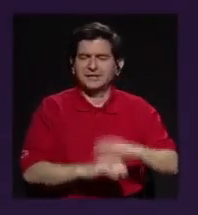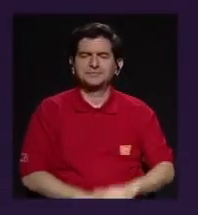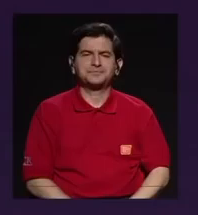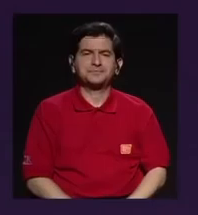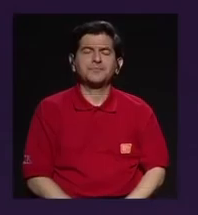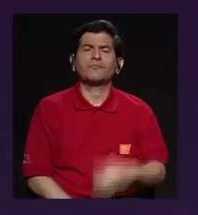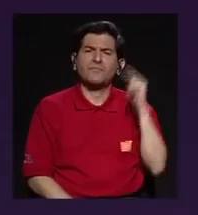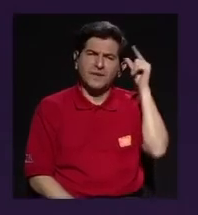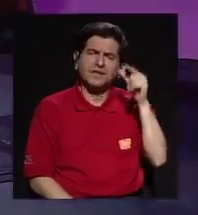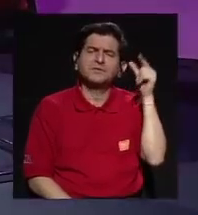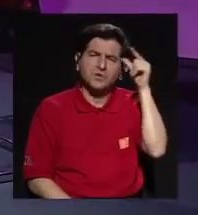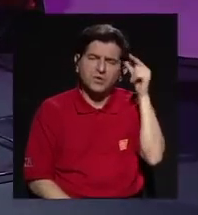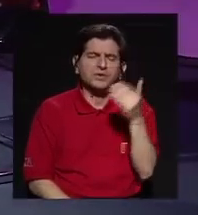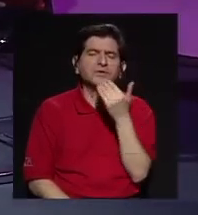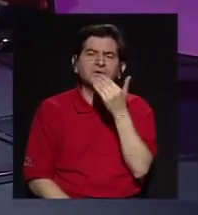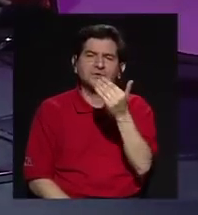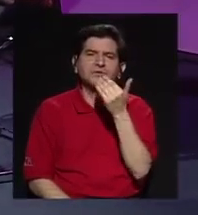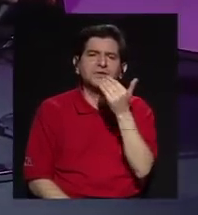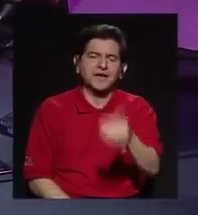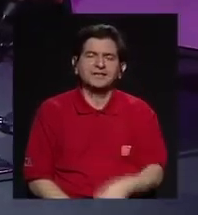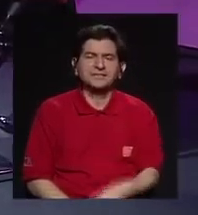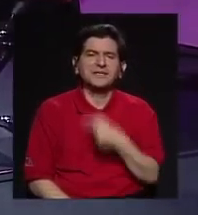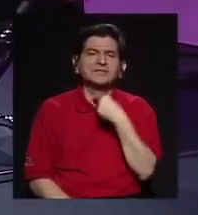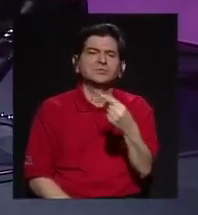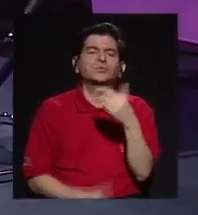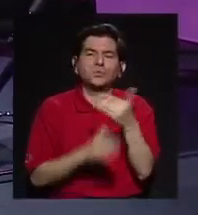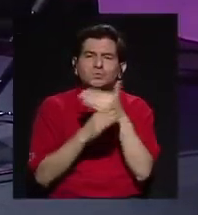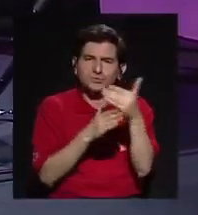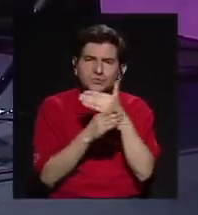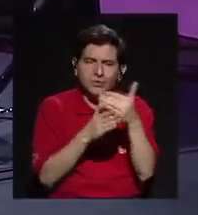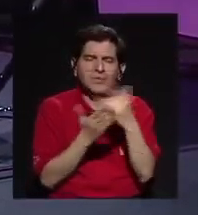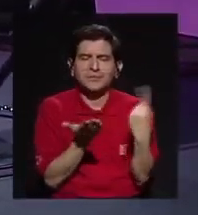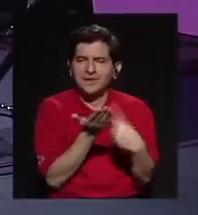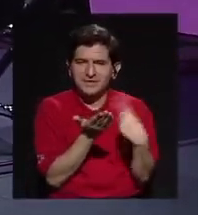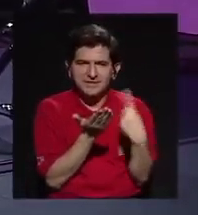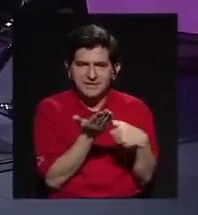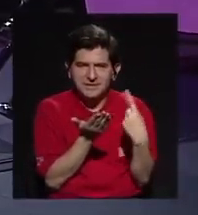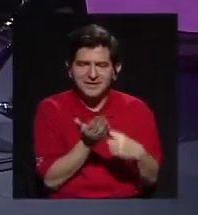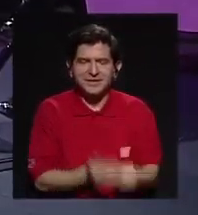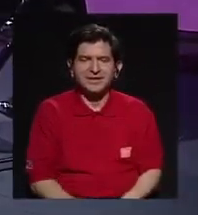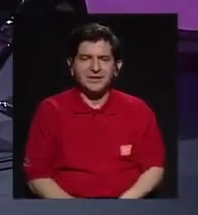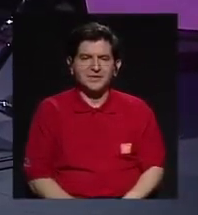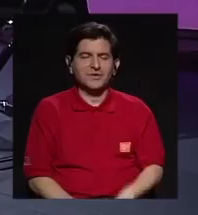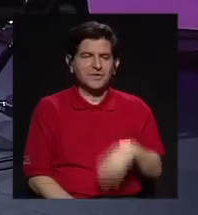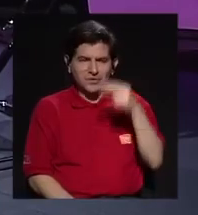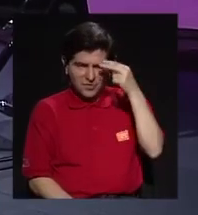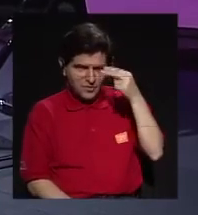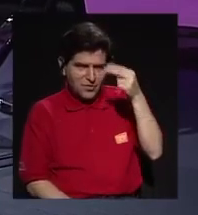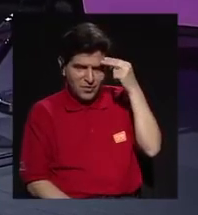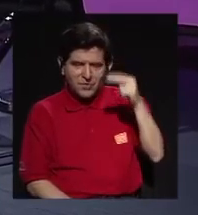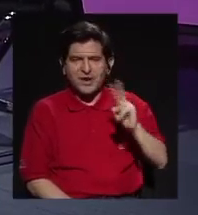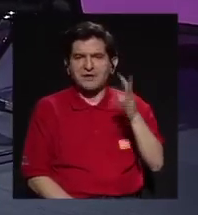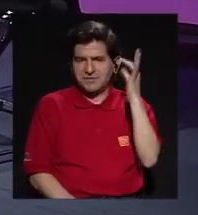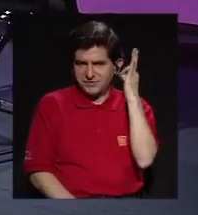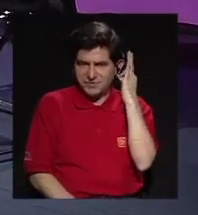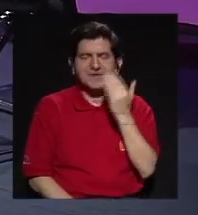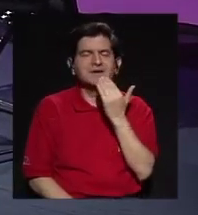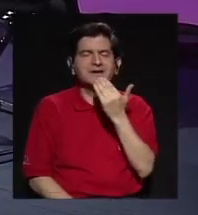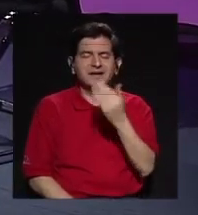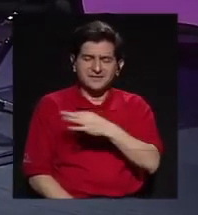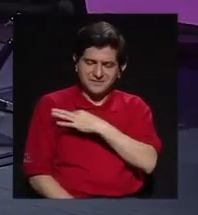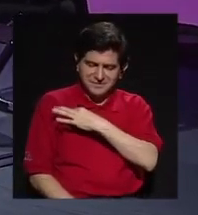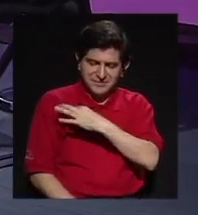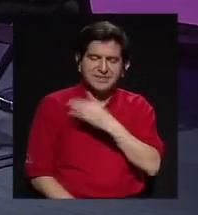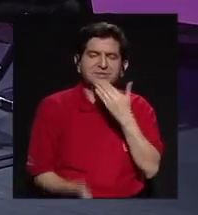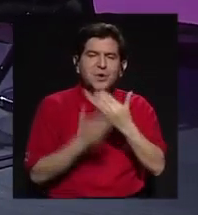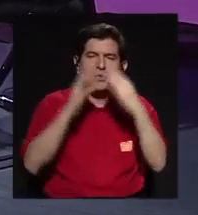por supuesto. Muchísimas gracias. Es un gusto compartir esta discusión con tan distinguidas colegas y compañeras. Gracias por la invitación también